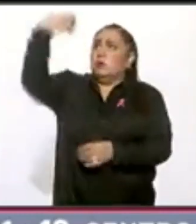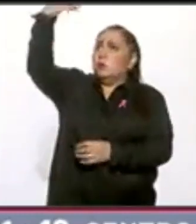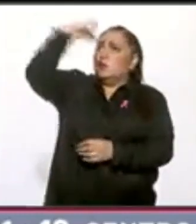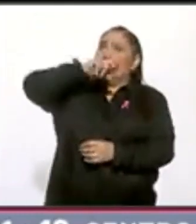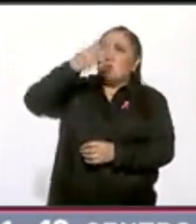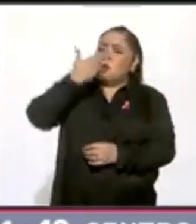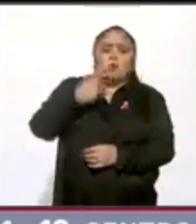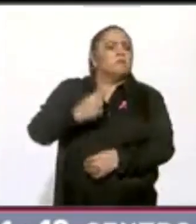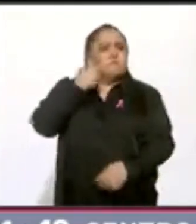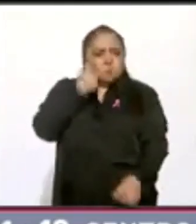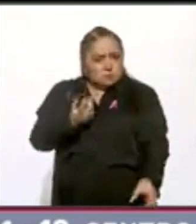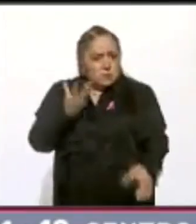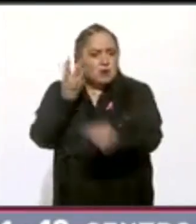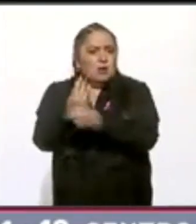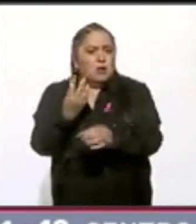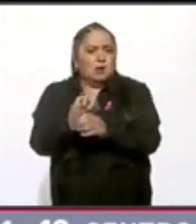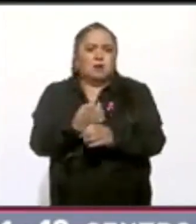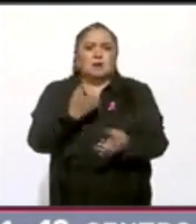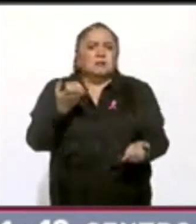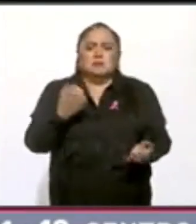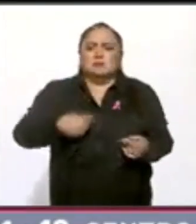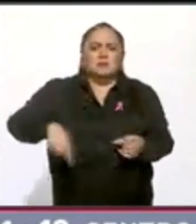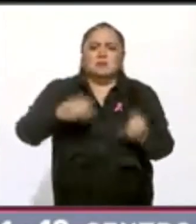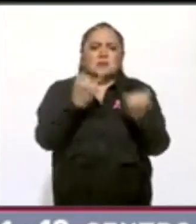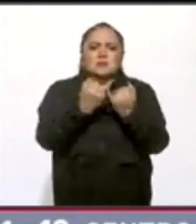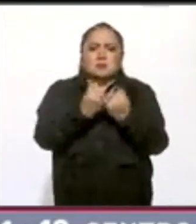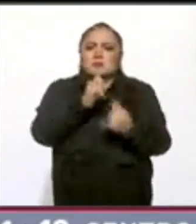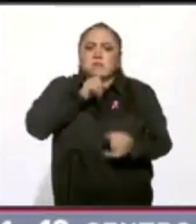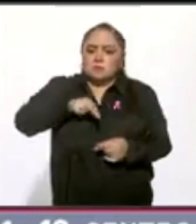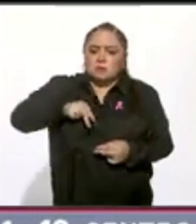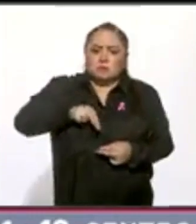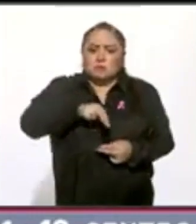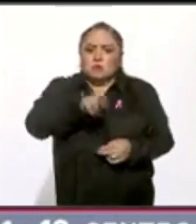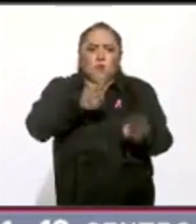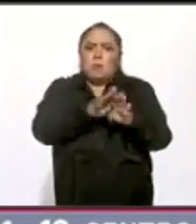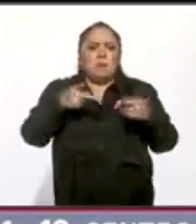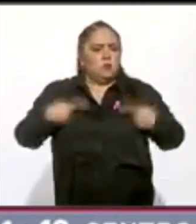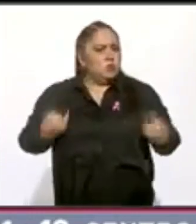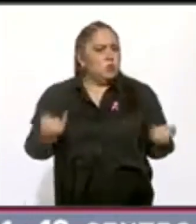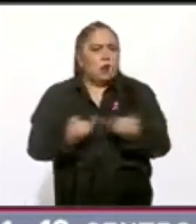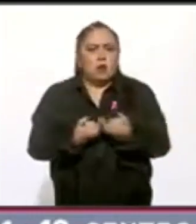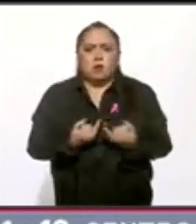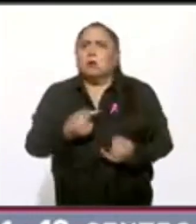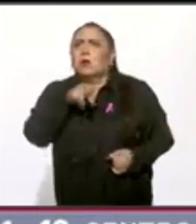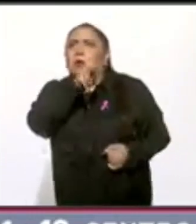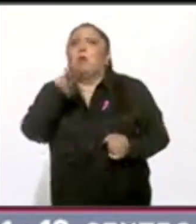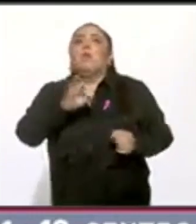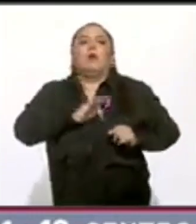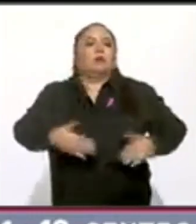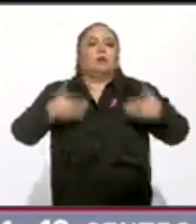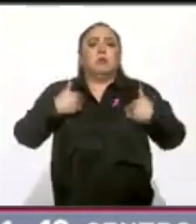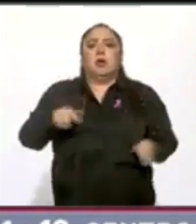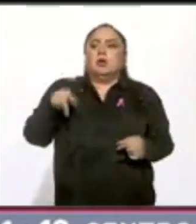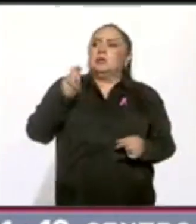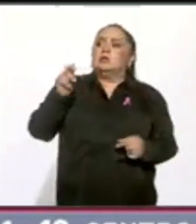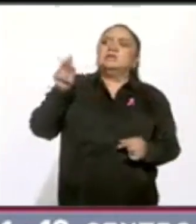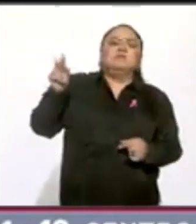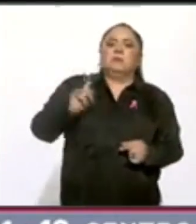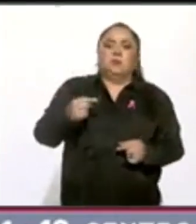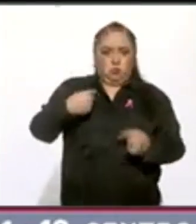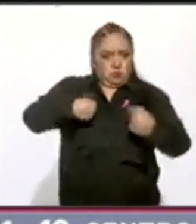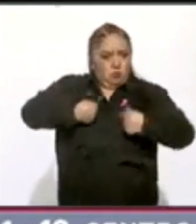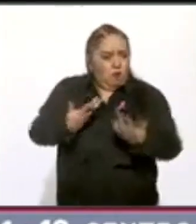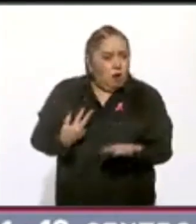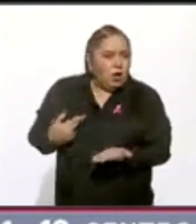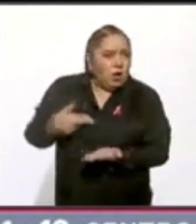hay que resolver el problema de la luminaria. Es decir, camina por la calle como ciudadano para que puedas resolver y entender lo que está pensando la